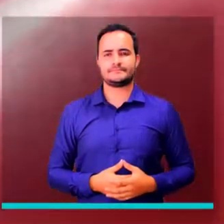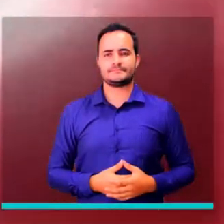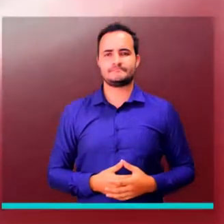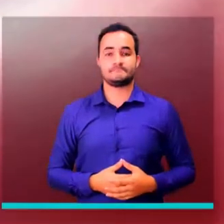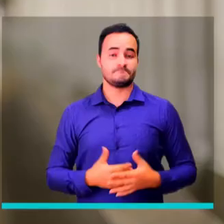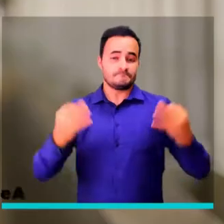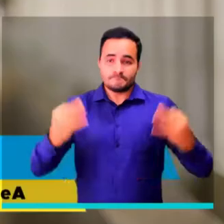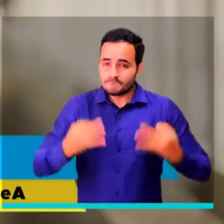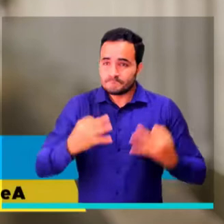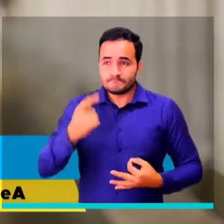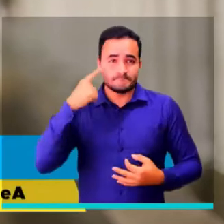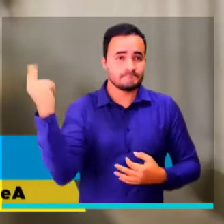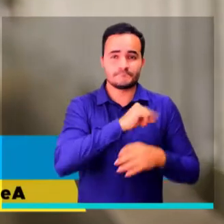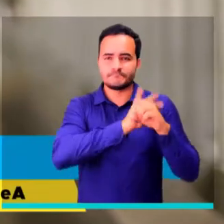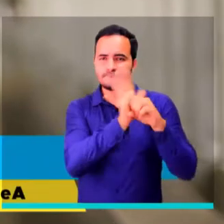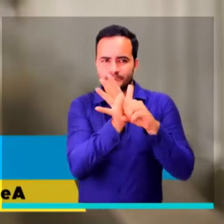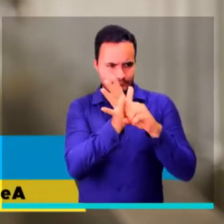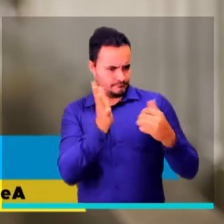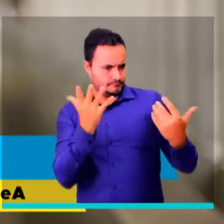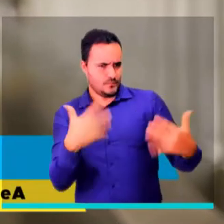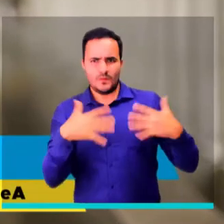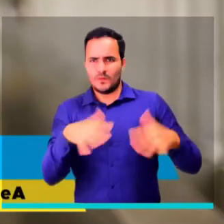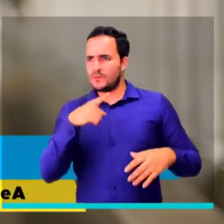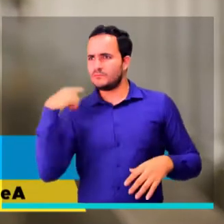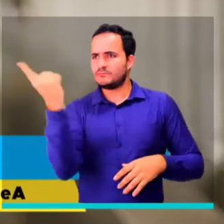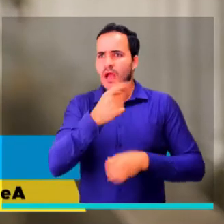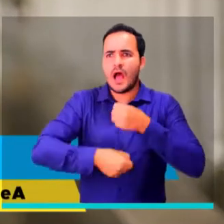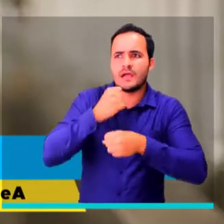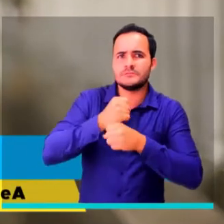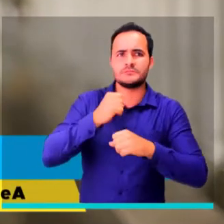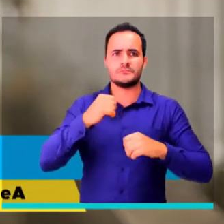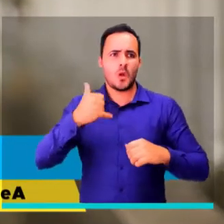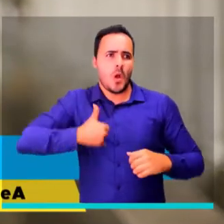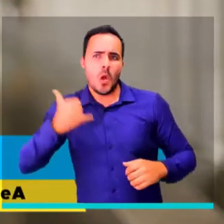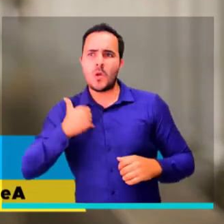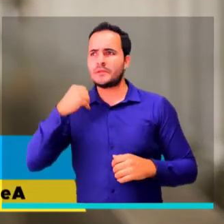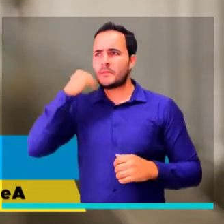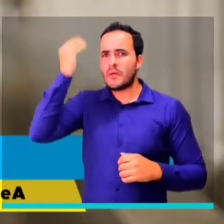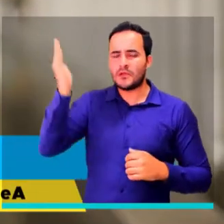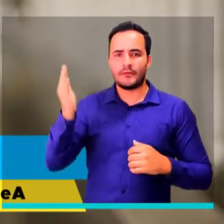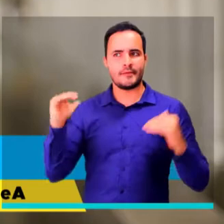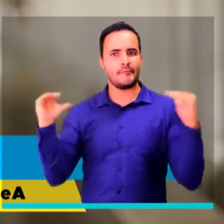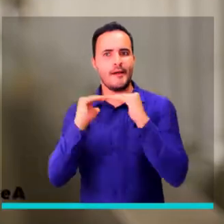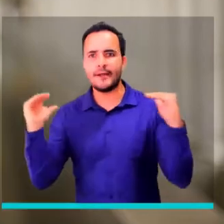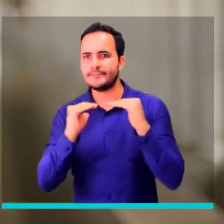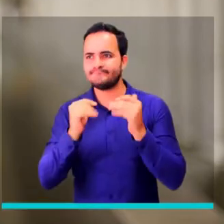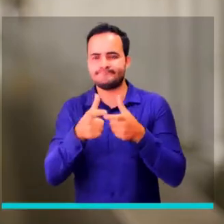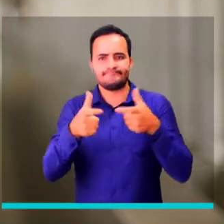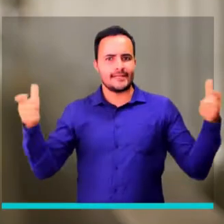La realidad es que el virus sigue afectando de la misma gravedad a todas las edades. Todos, independientemente de ser